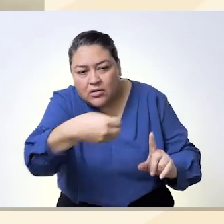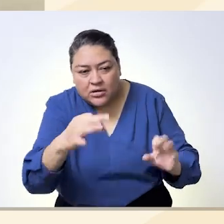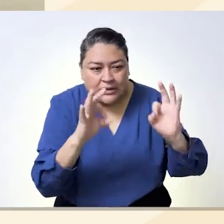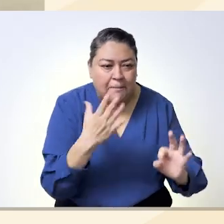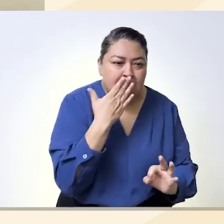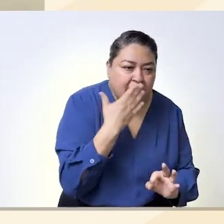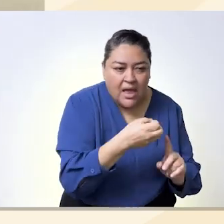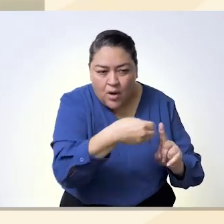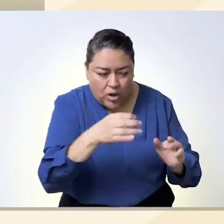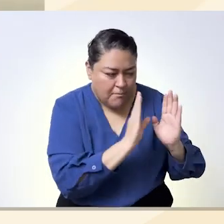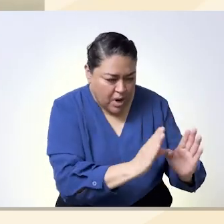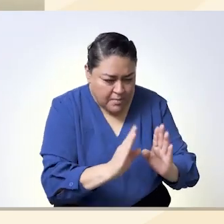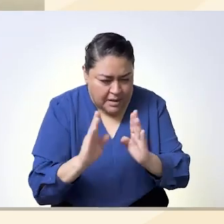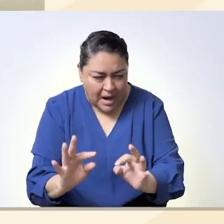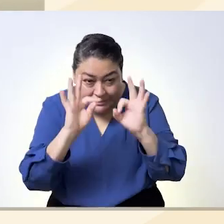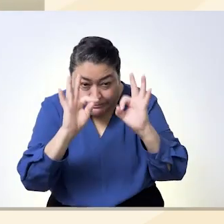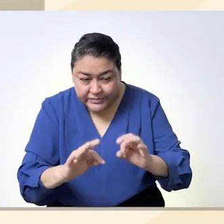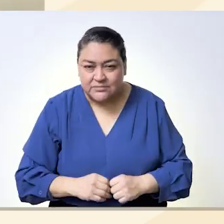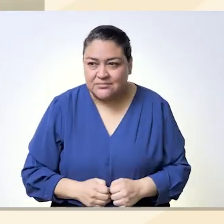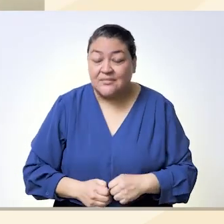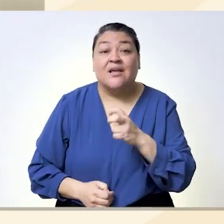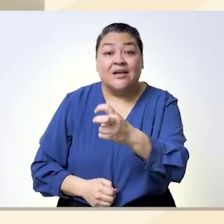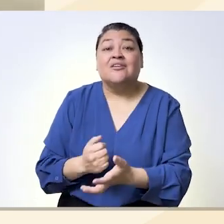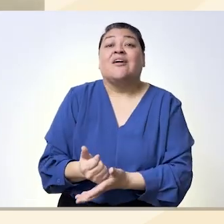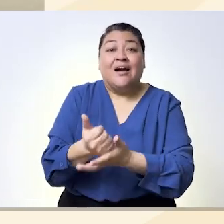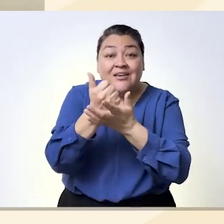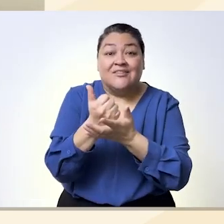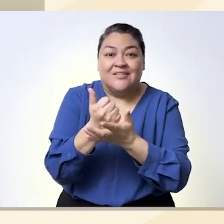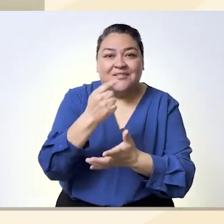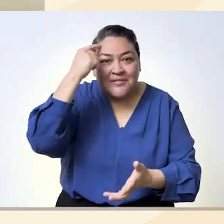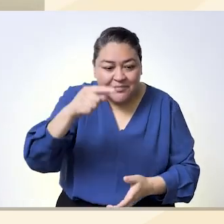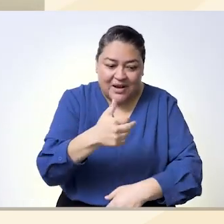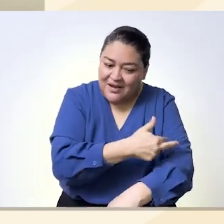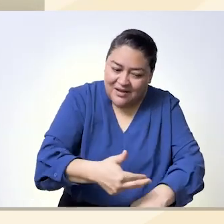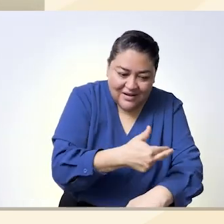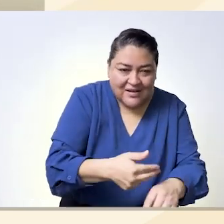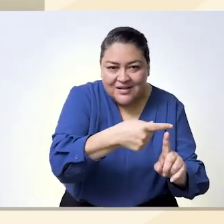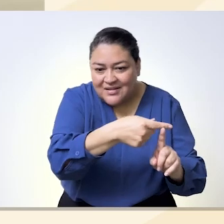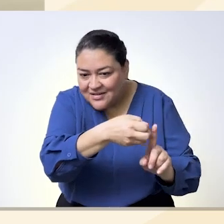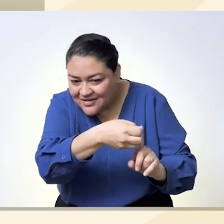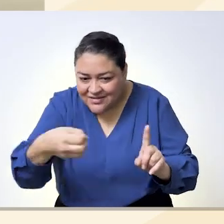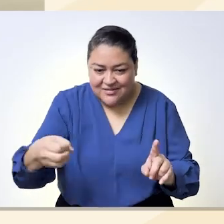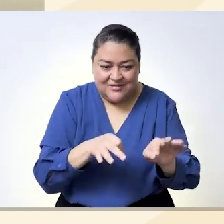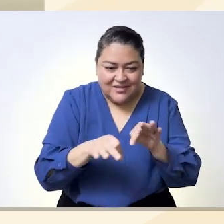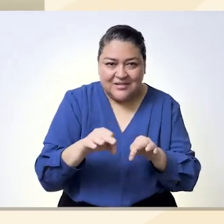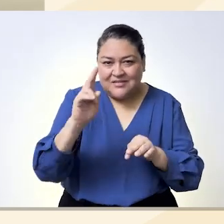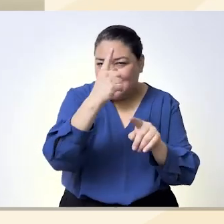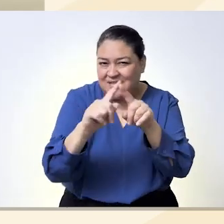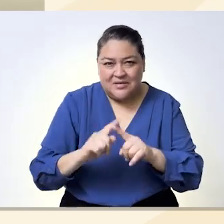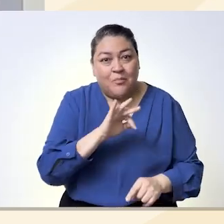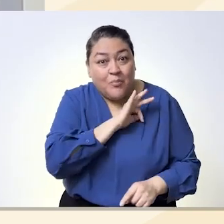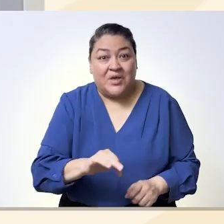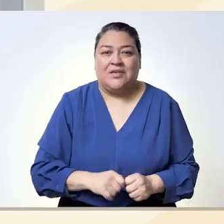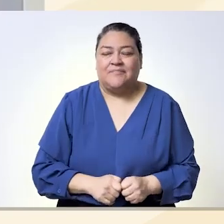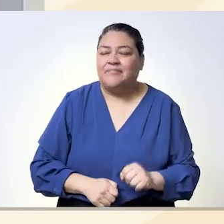que tenga lógica. Creo que eso te puede llevar también a encontrar muchos caminos diferentes a muchas